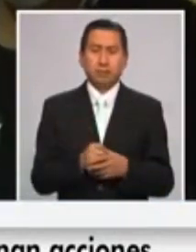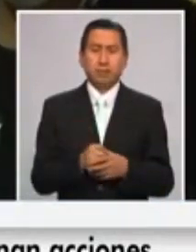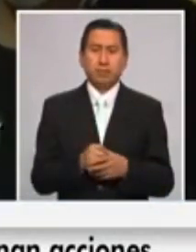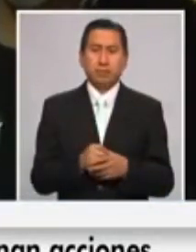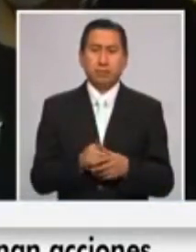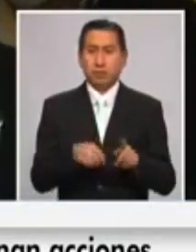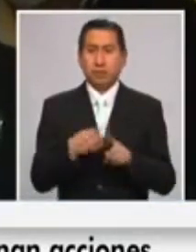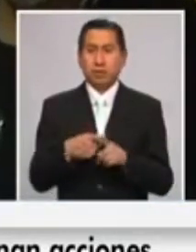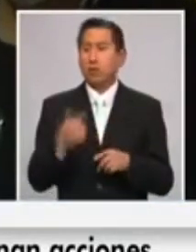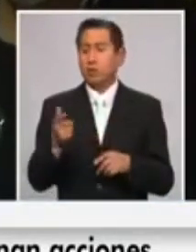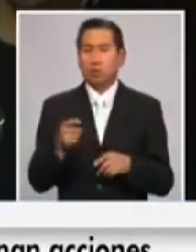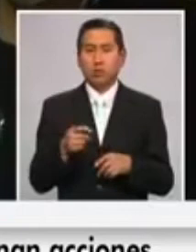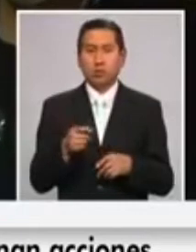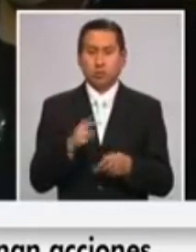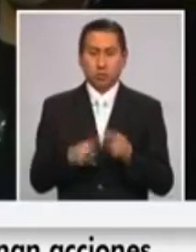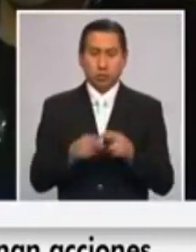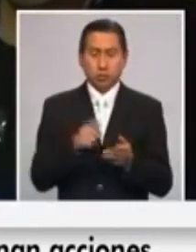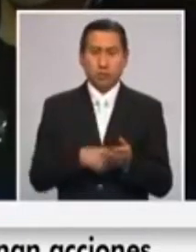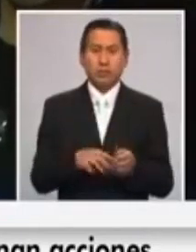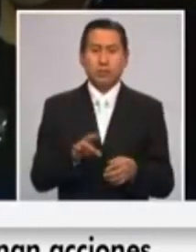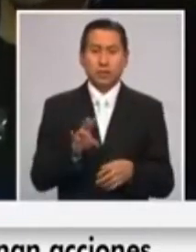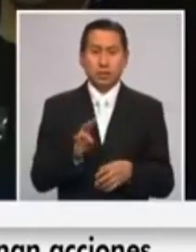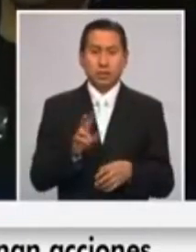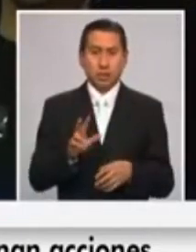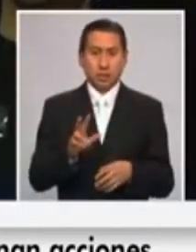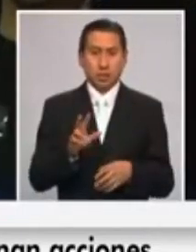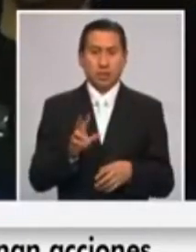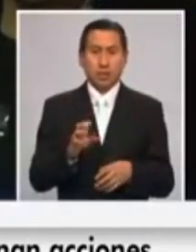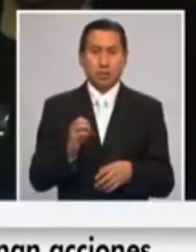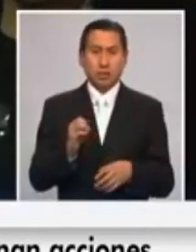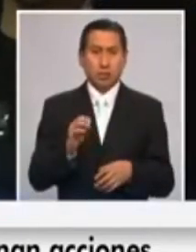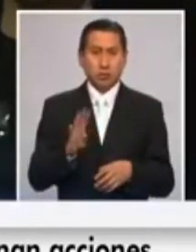6704-6896. Y también el otro siguiente número,